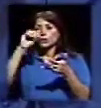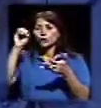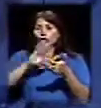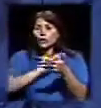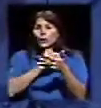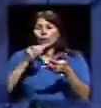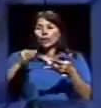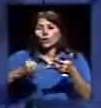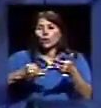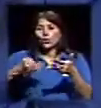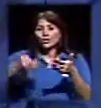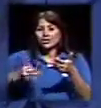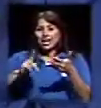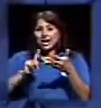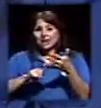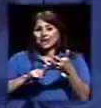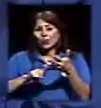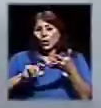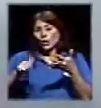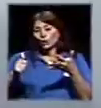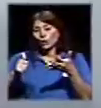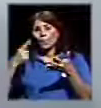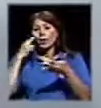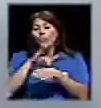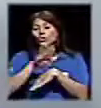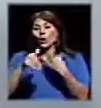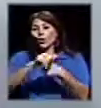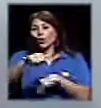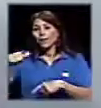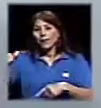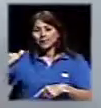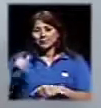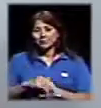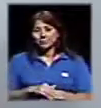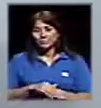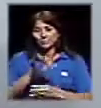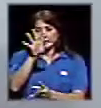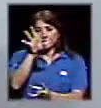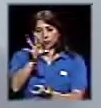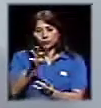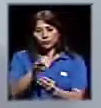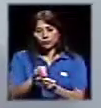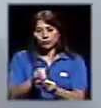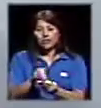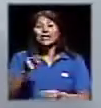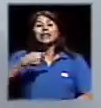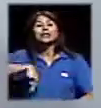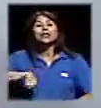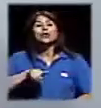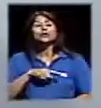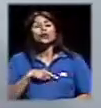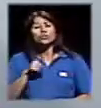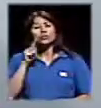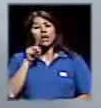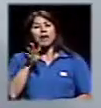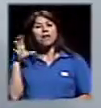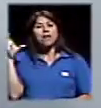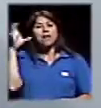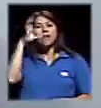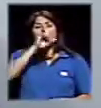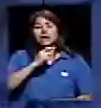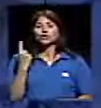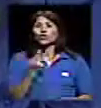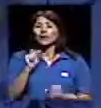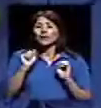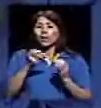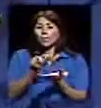es para todo lo demás, ¿verdad? Y si tomamos en consideración que solamente tenemos financiamiento para el